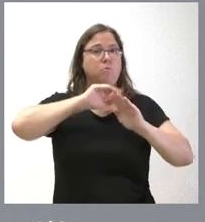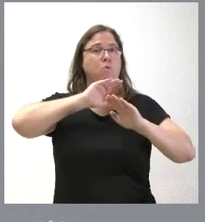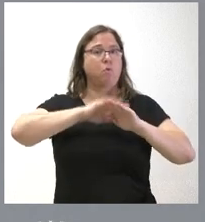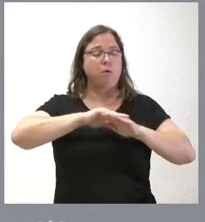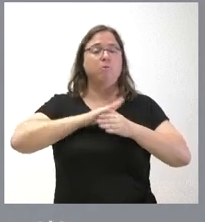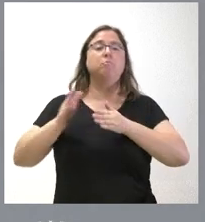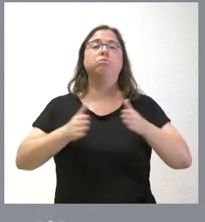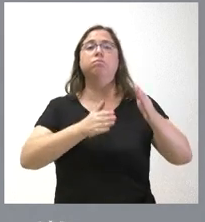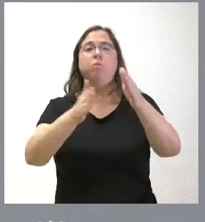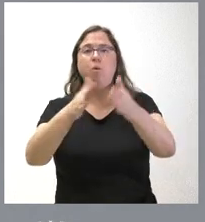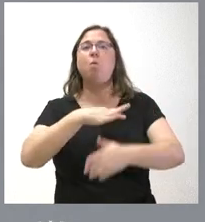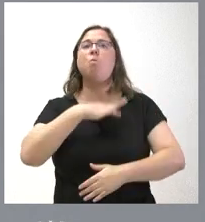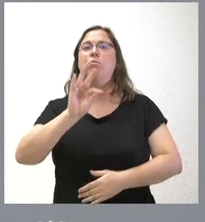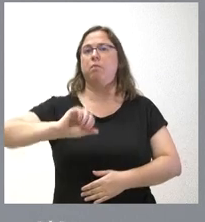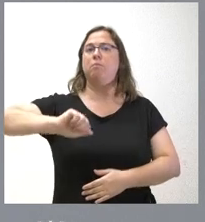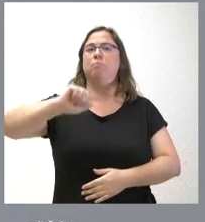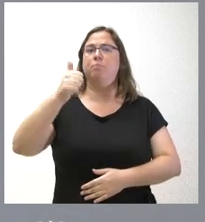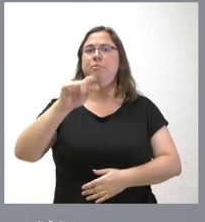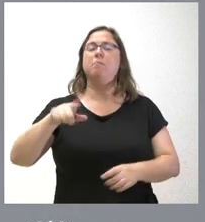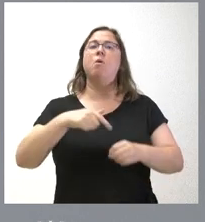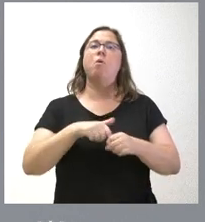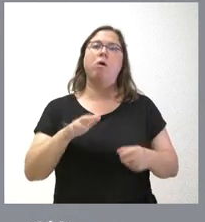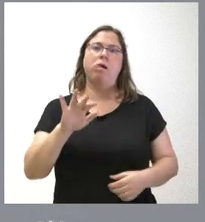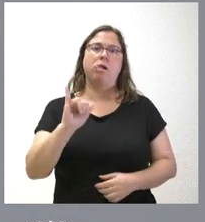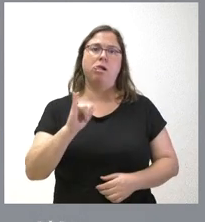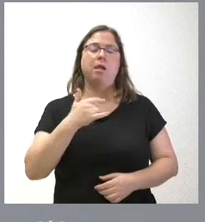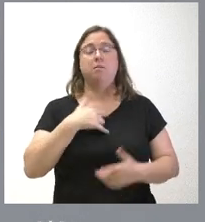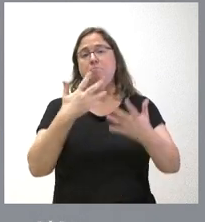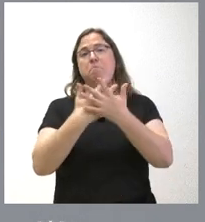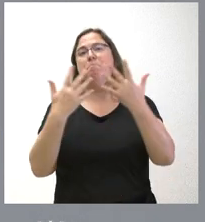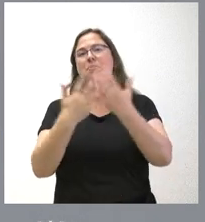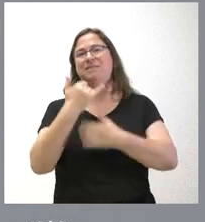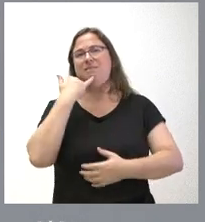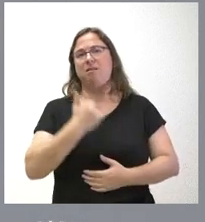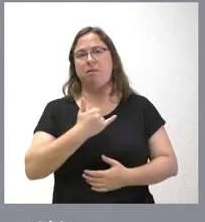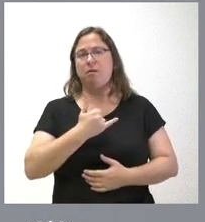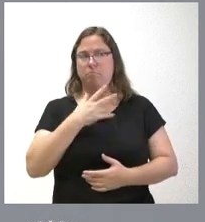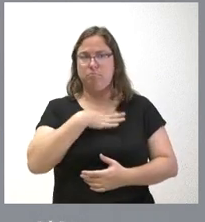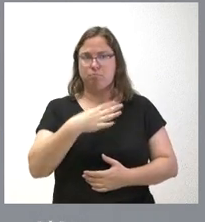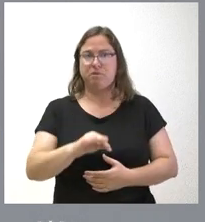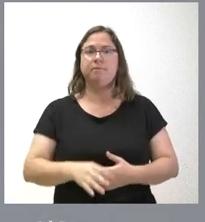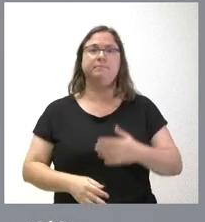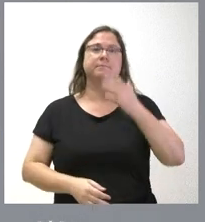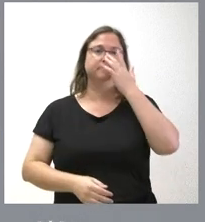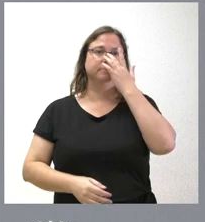un cauce para poderse desarrollar y tiene un hueco dentro del mix energético con forma normativa vigente